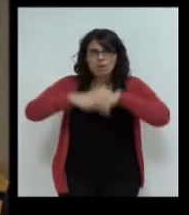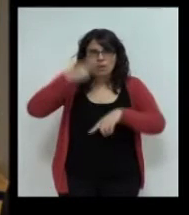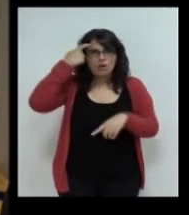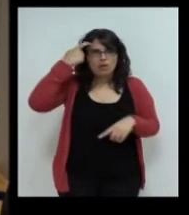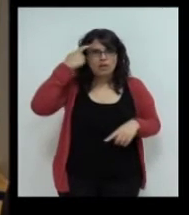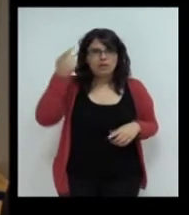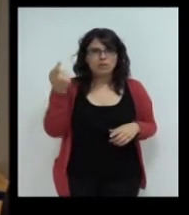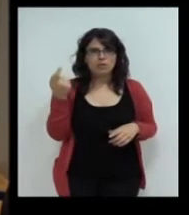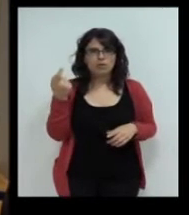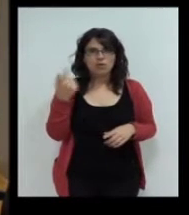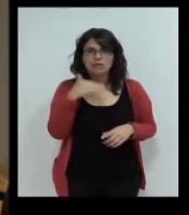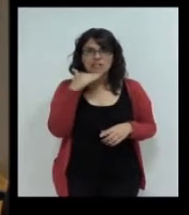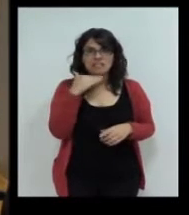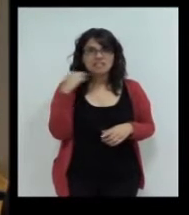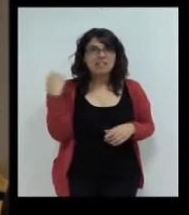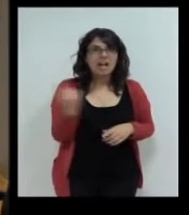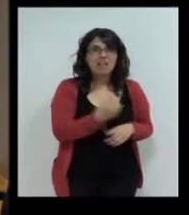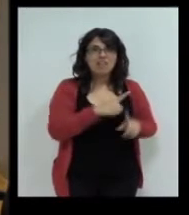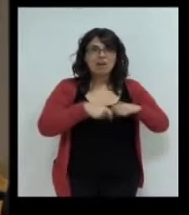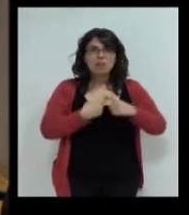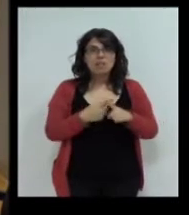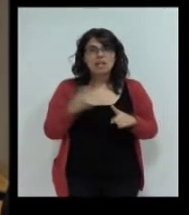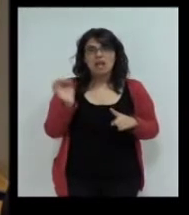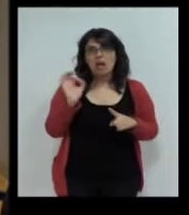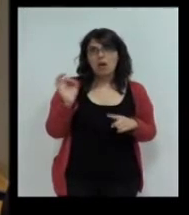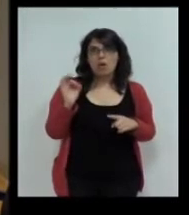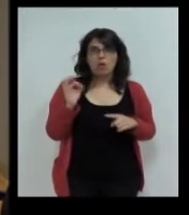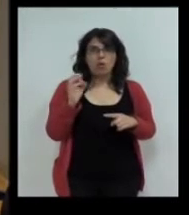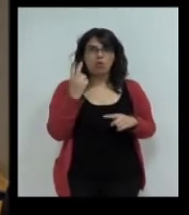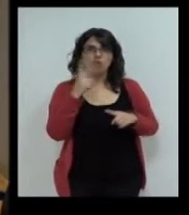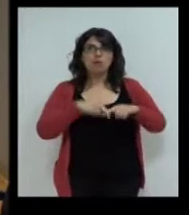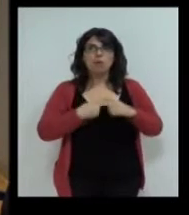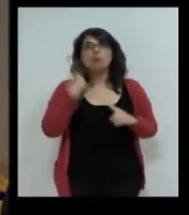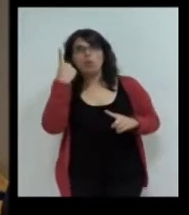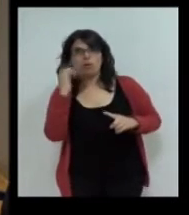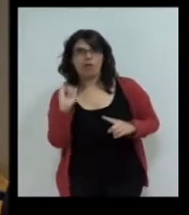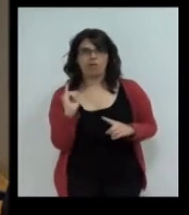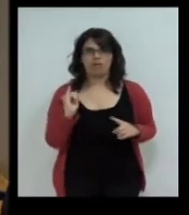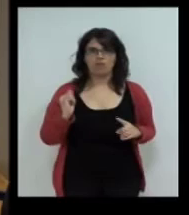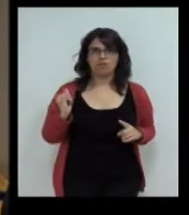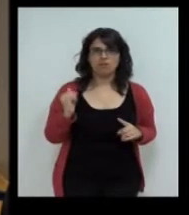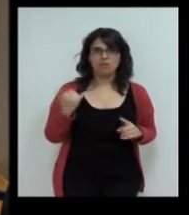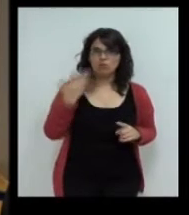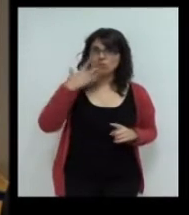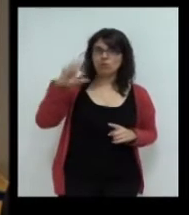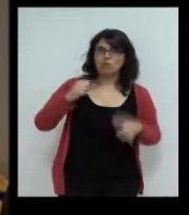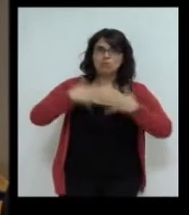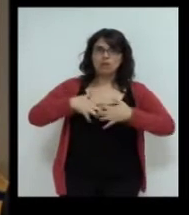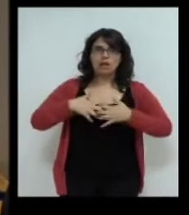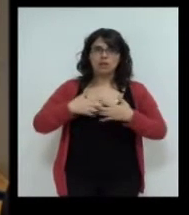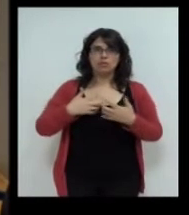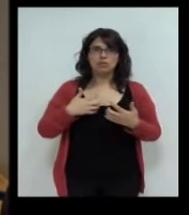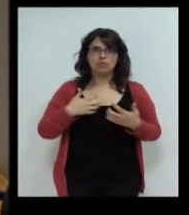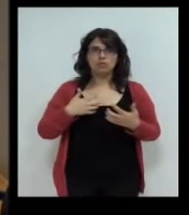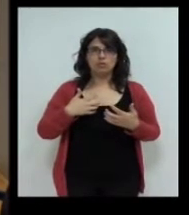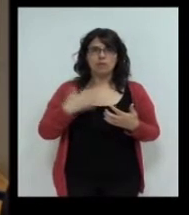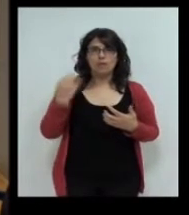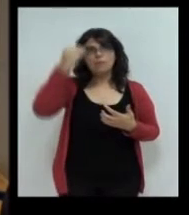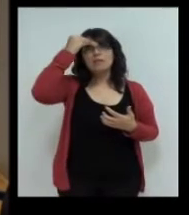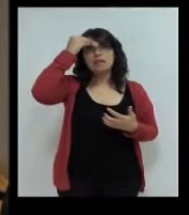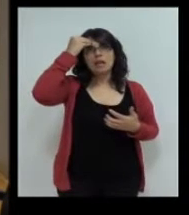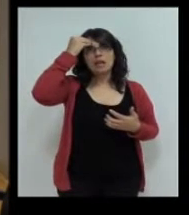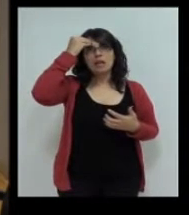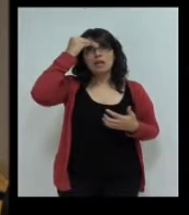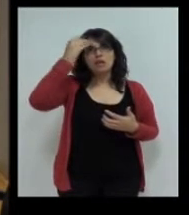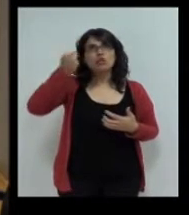igual en cada familia o en cada dos familias. Eso es importante, que a la hora de comprar un aparato, dirá, hombre, que este aparato no solo para mí, sino también para